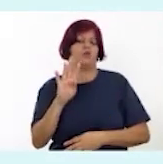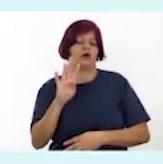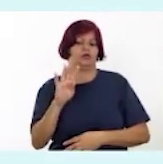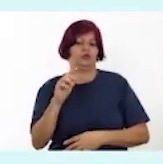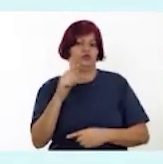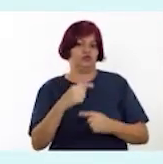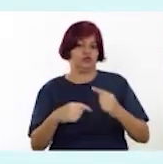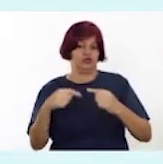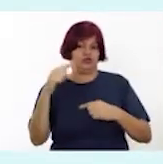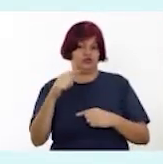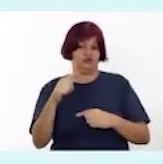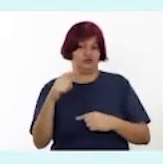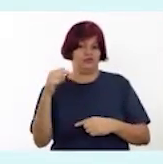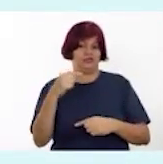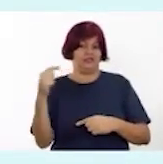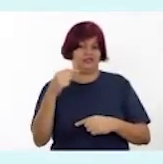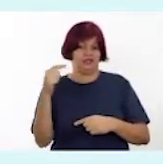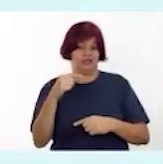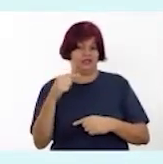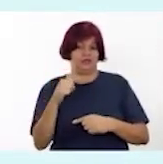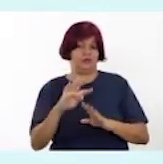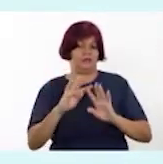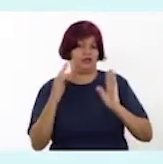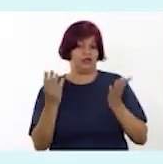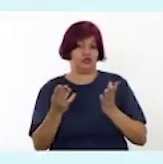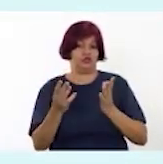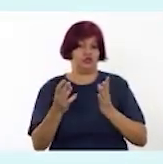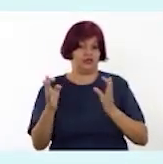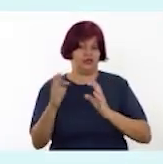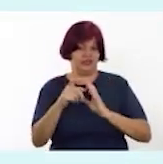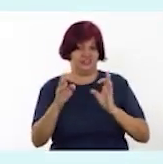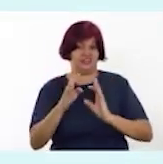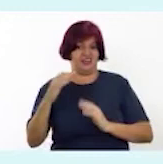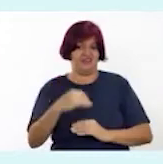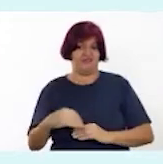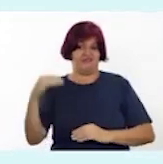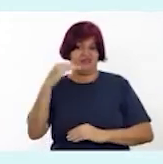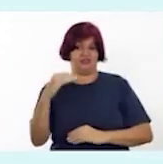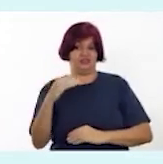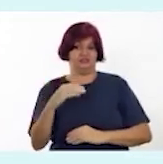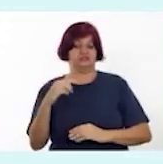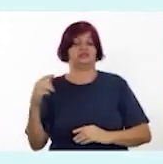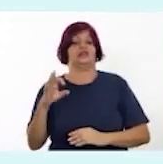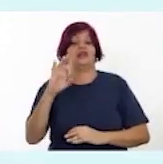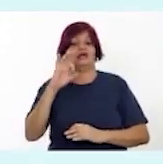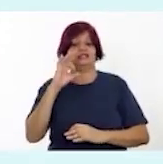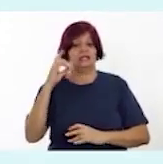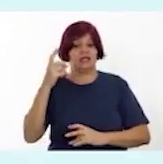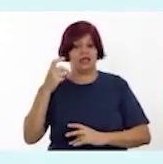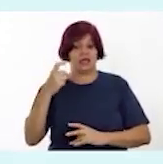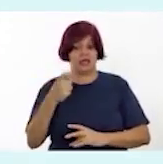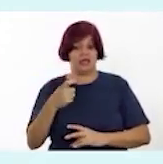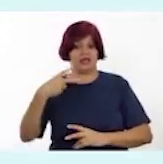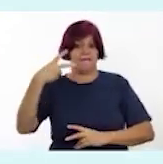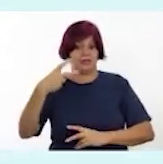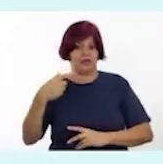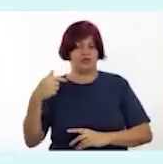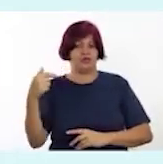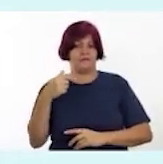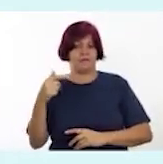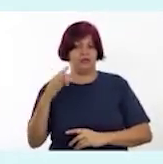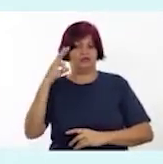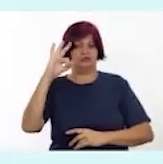signo negativo ya para toda la fracción, el resultado sería las x mayores que menos 7 sobre 4. O sea que esa